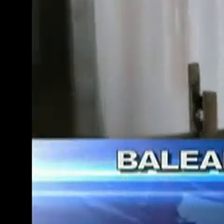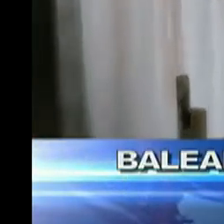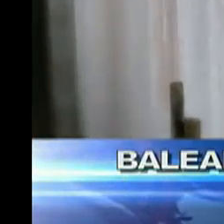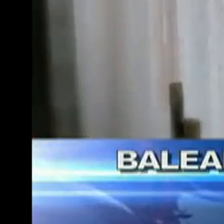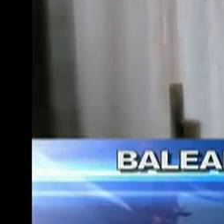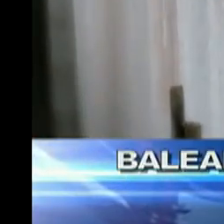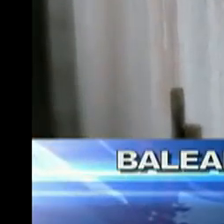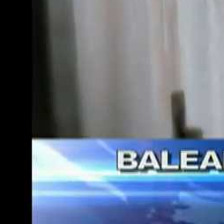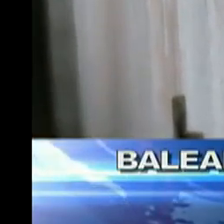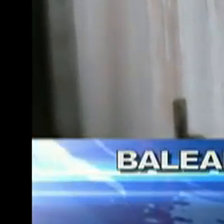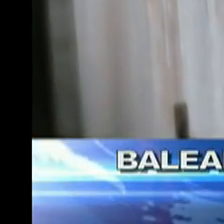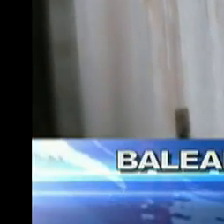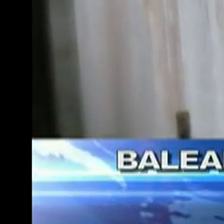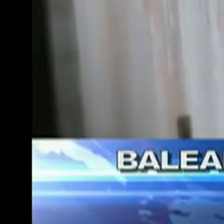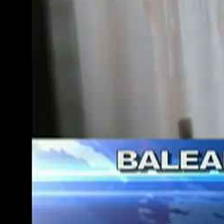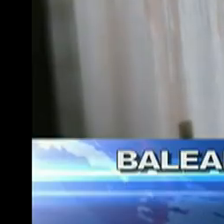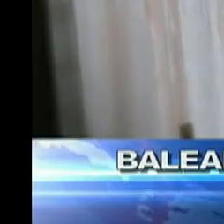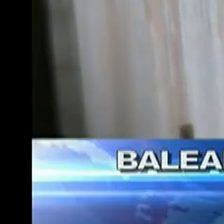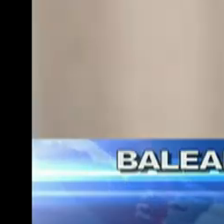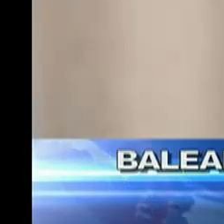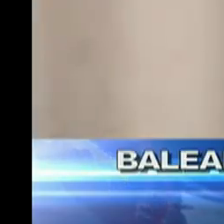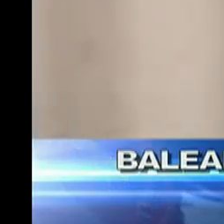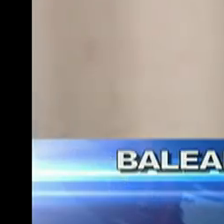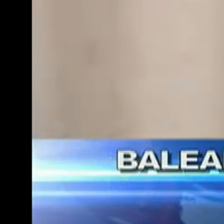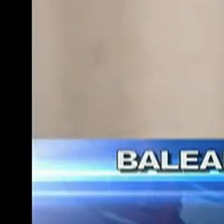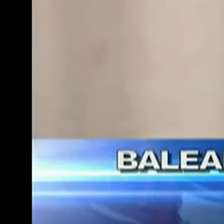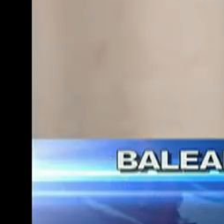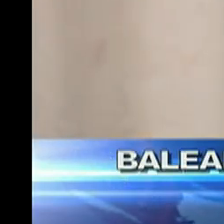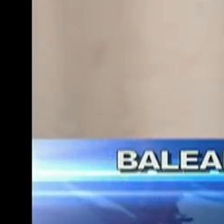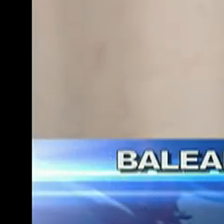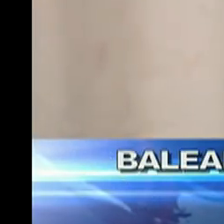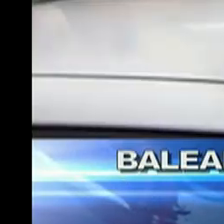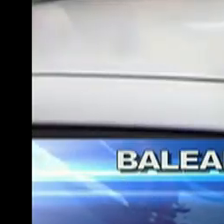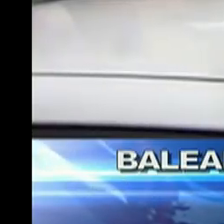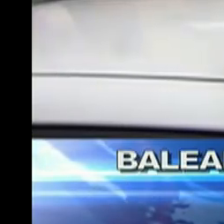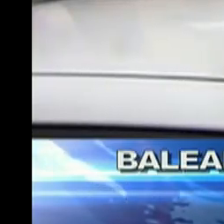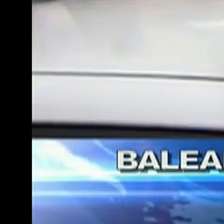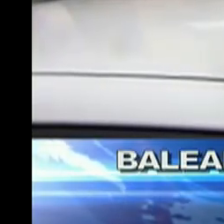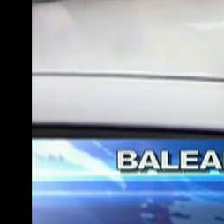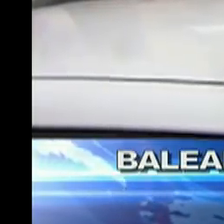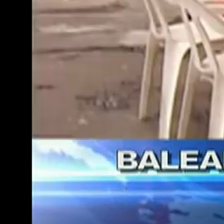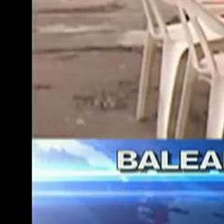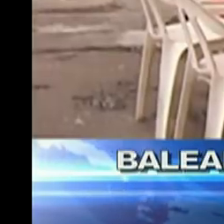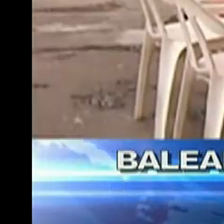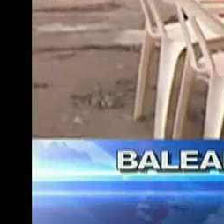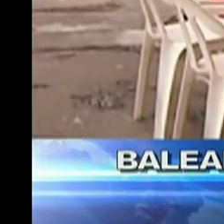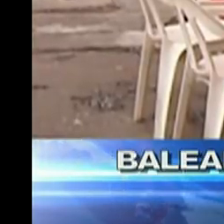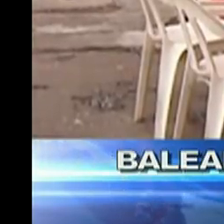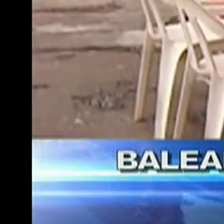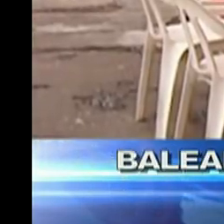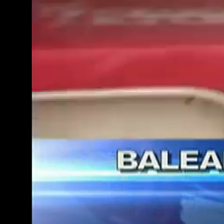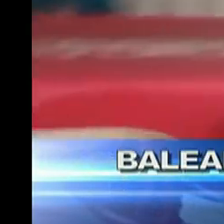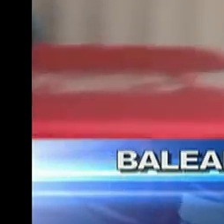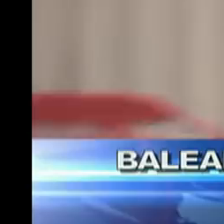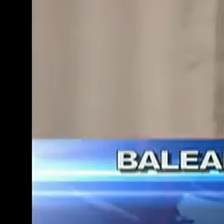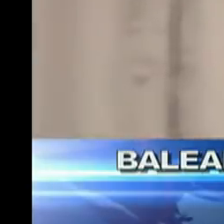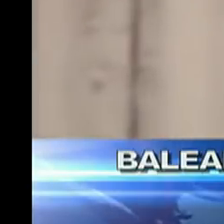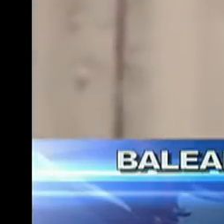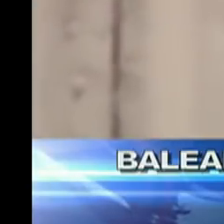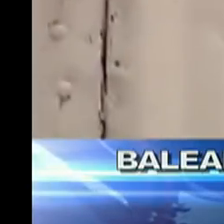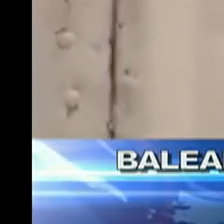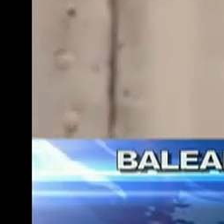Enseguida, un joven resultó herido de bala tras resistirse a un asalto en el sur de